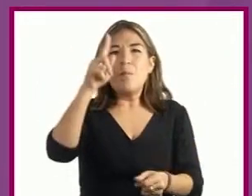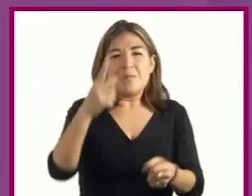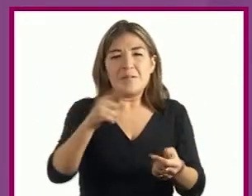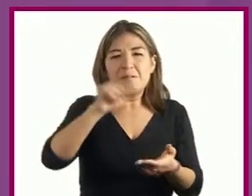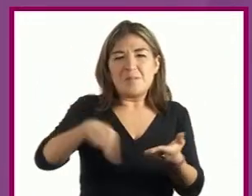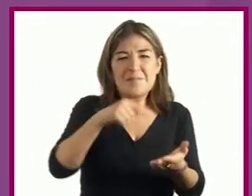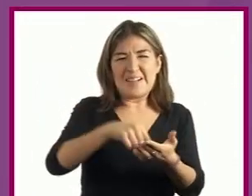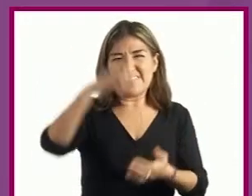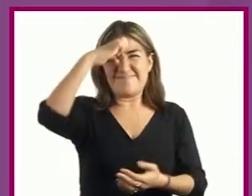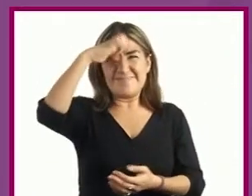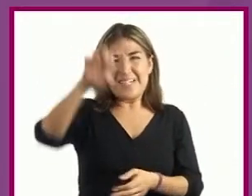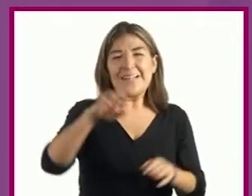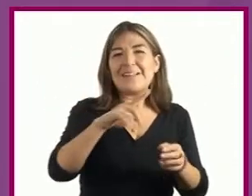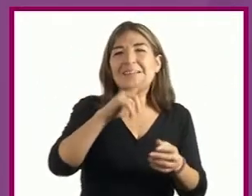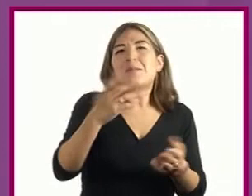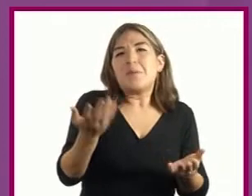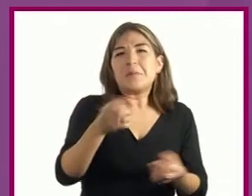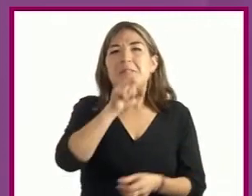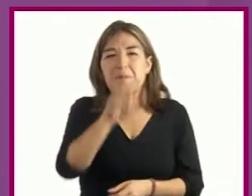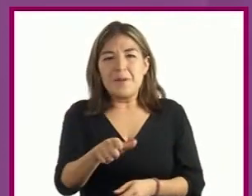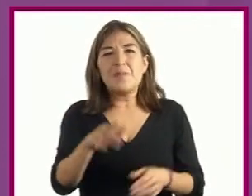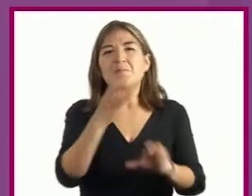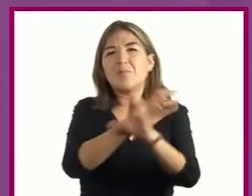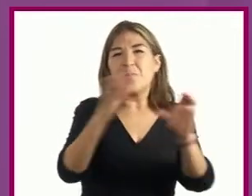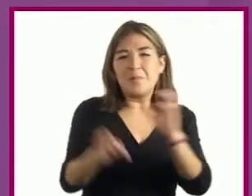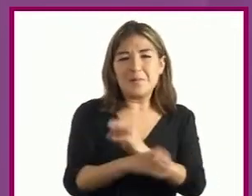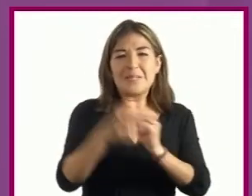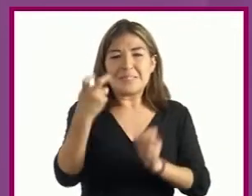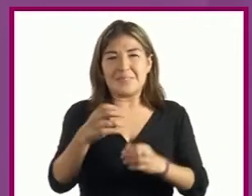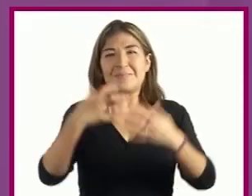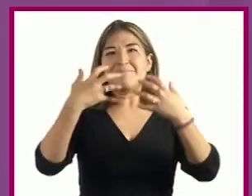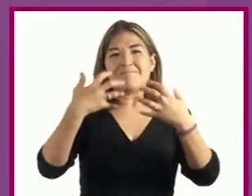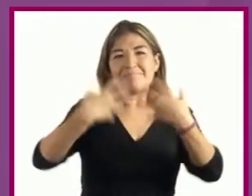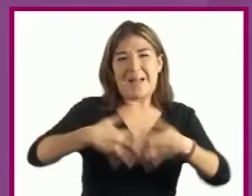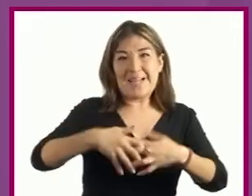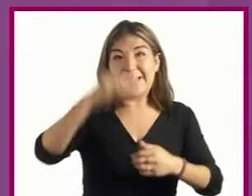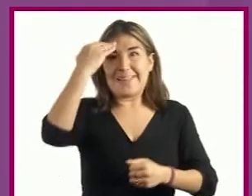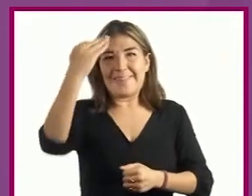extrañas, o detalles de ciertos objetos como en La máquina del tiempo.